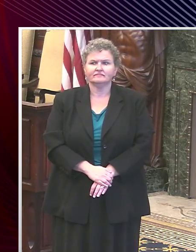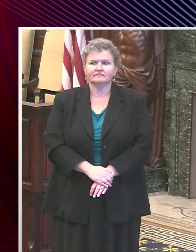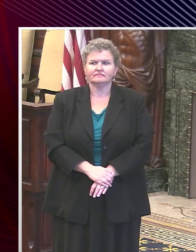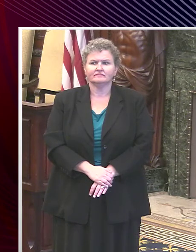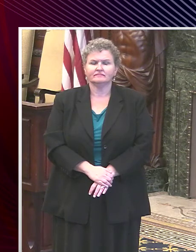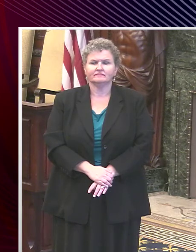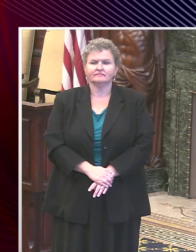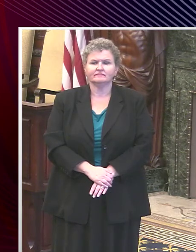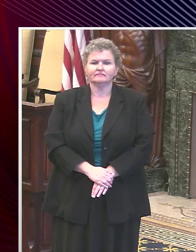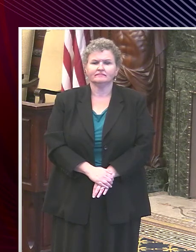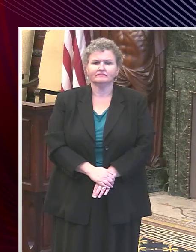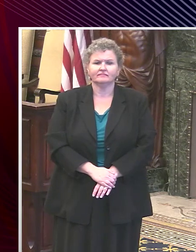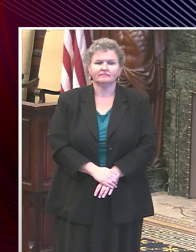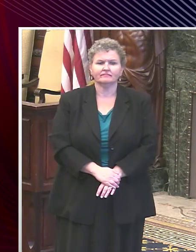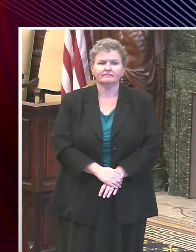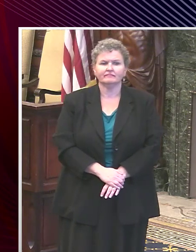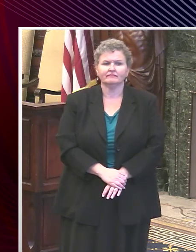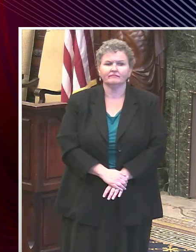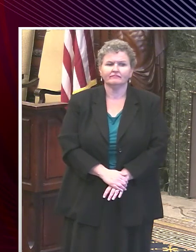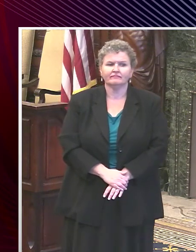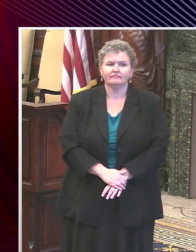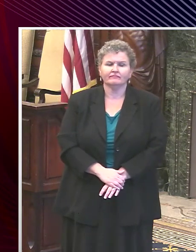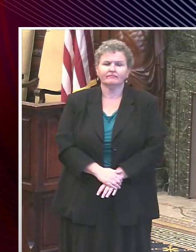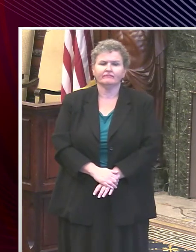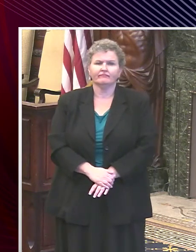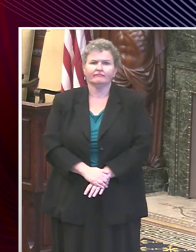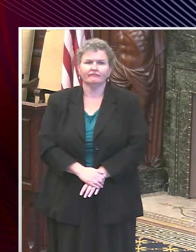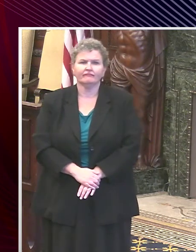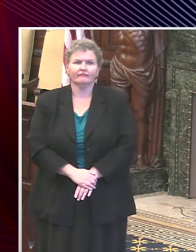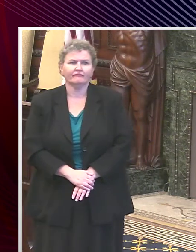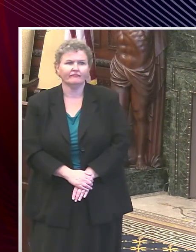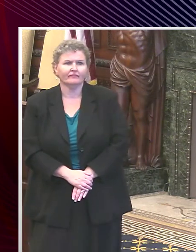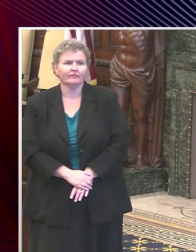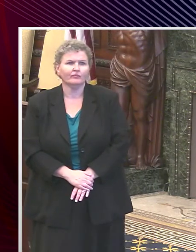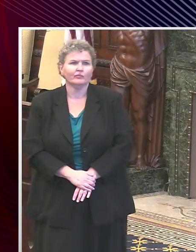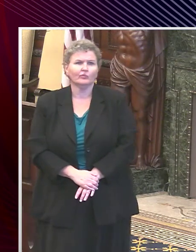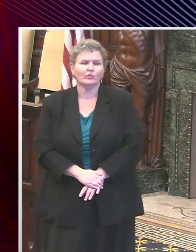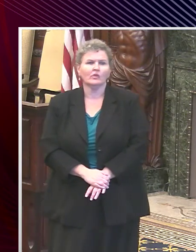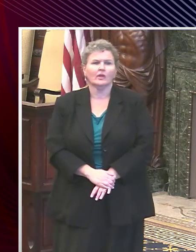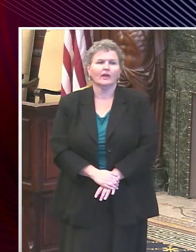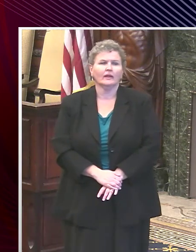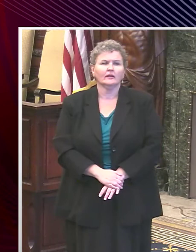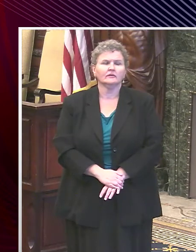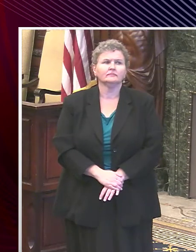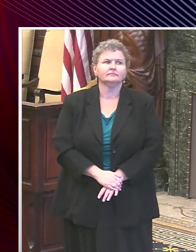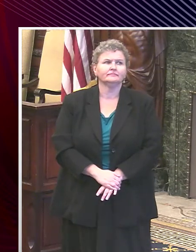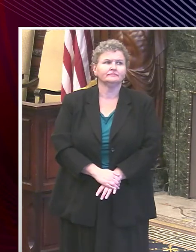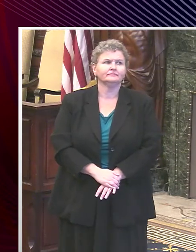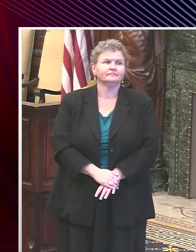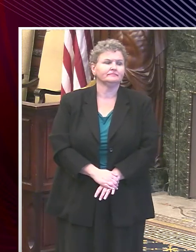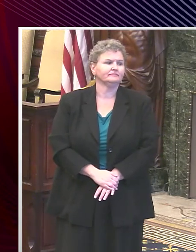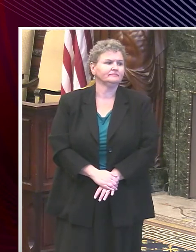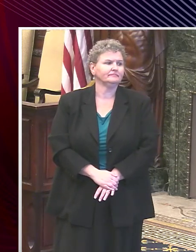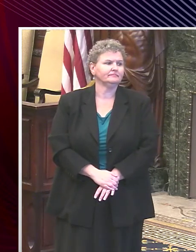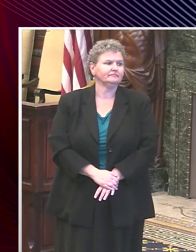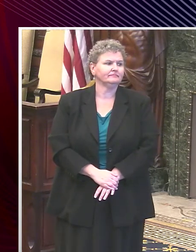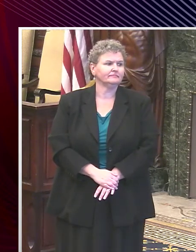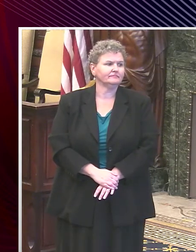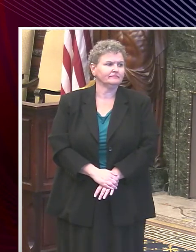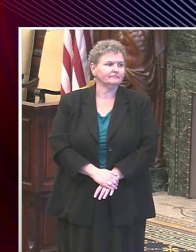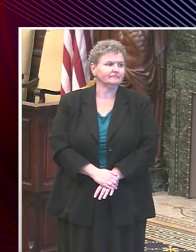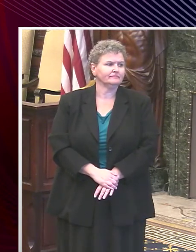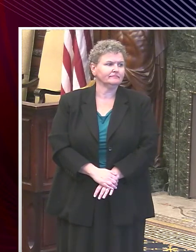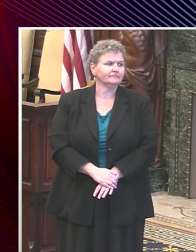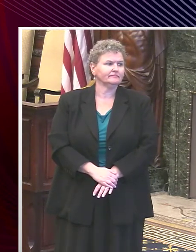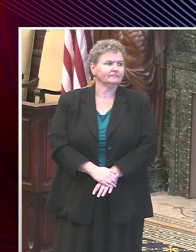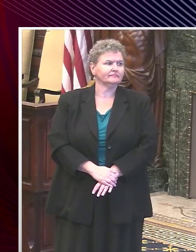semanas. Entonces, las tasas daban un 40% de resultados positivos y ahora estamos alrededor del 5%.